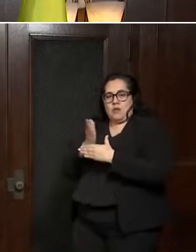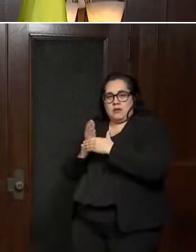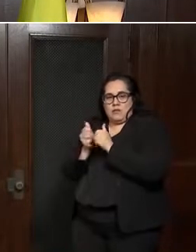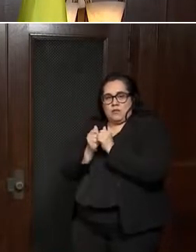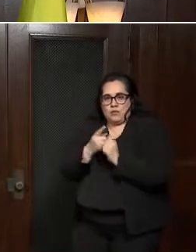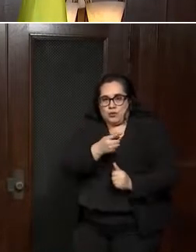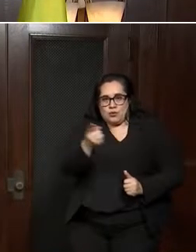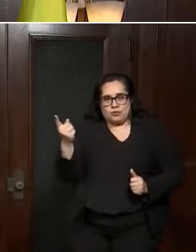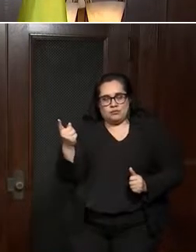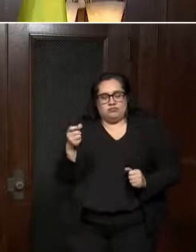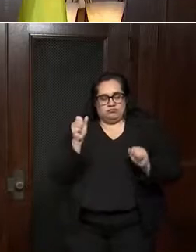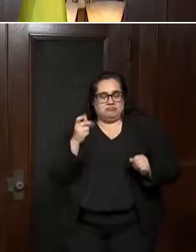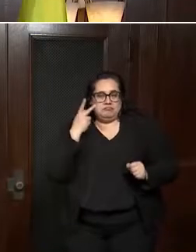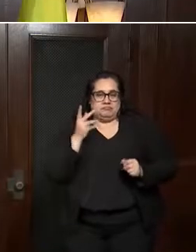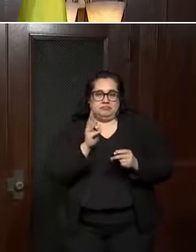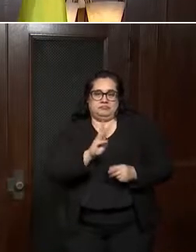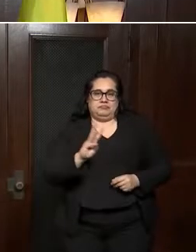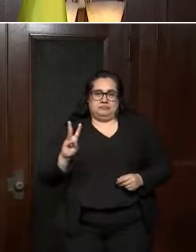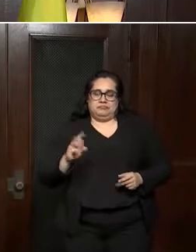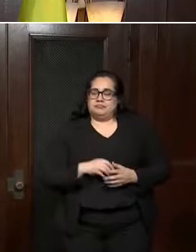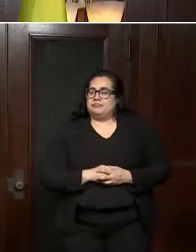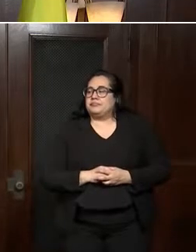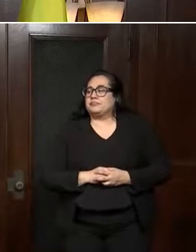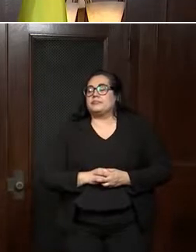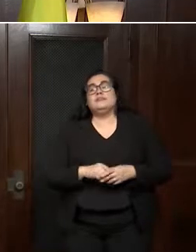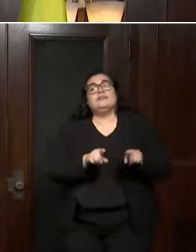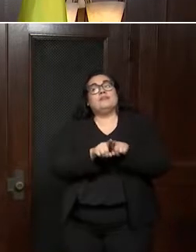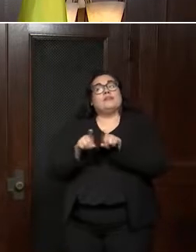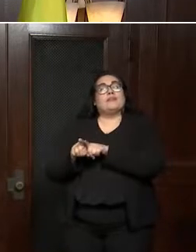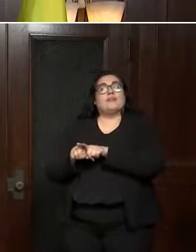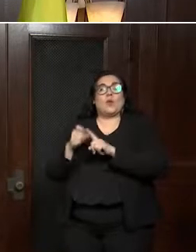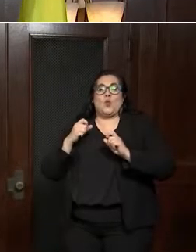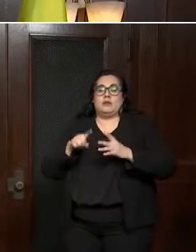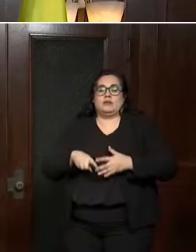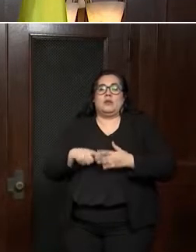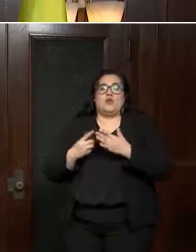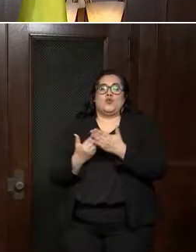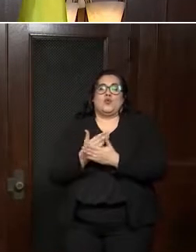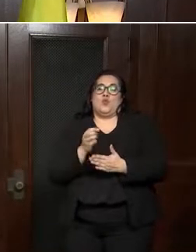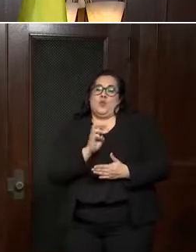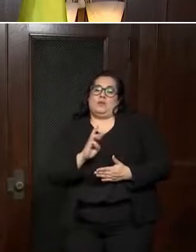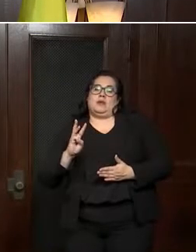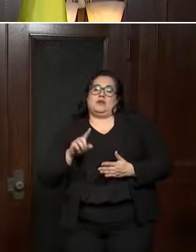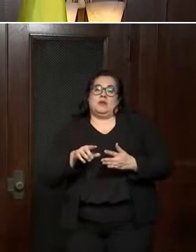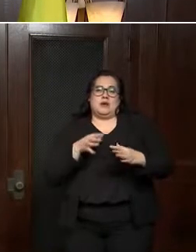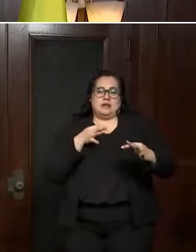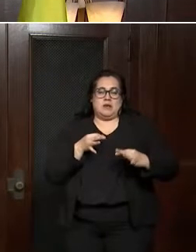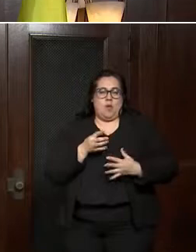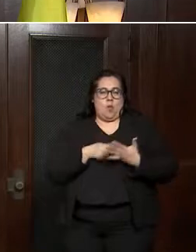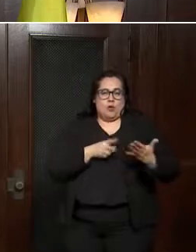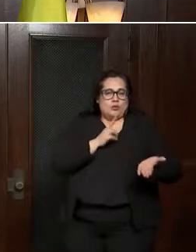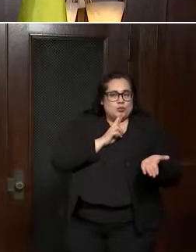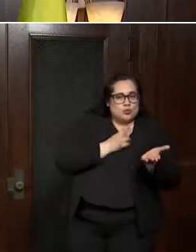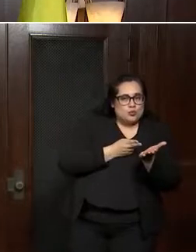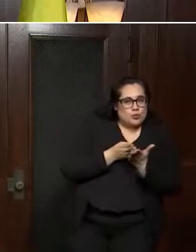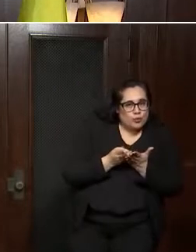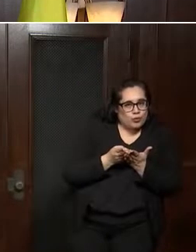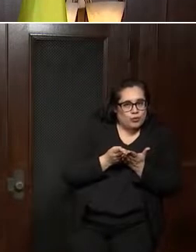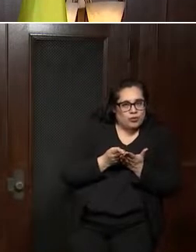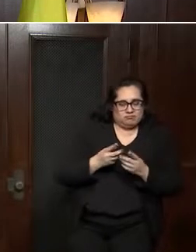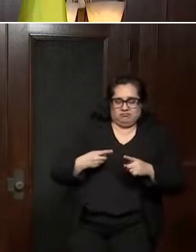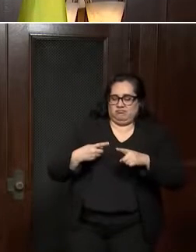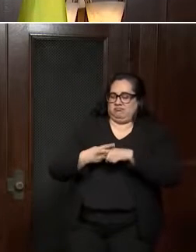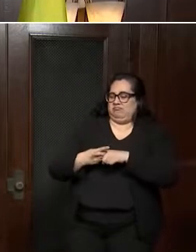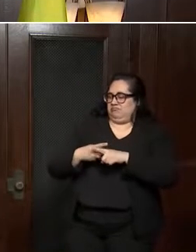disponible para usted también. Además, lanzamos una página para explicar la verdad sobre ciertos